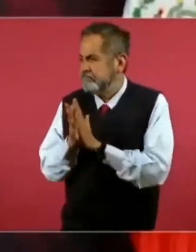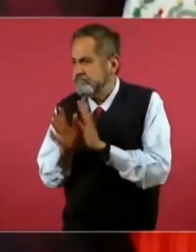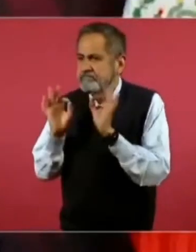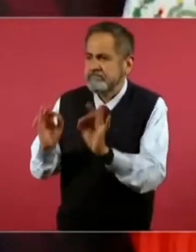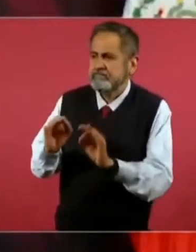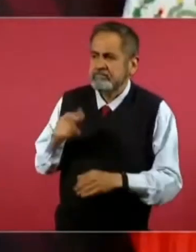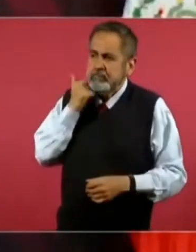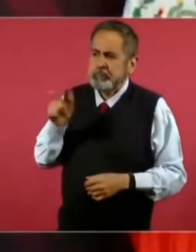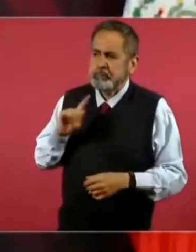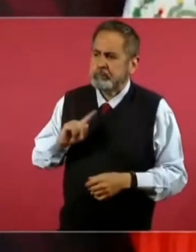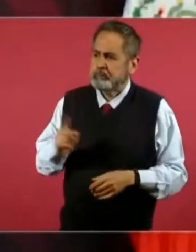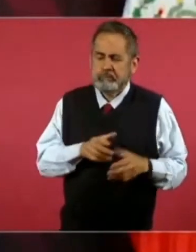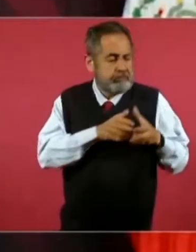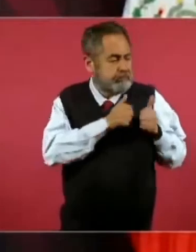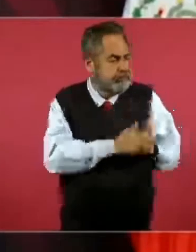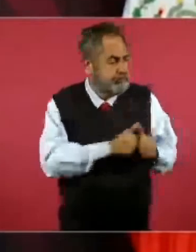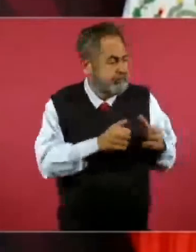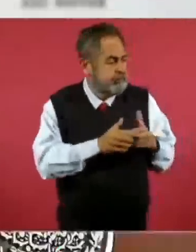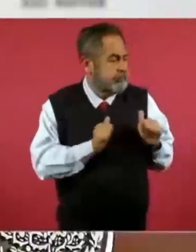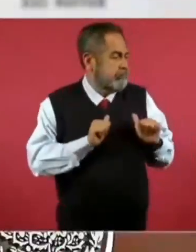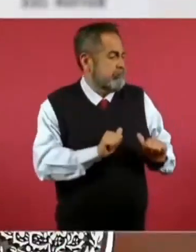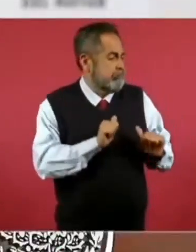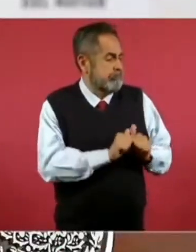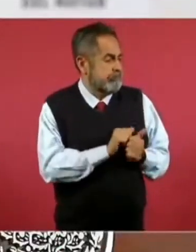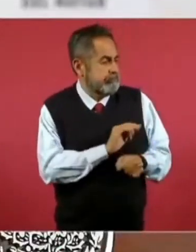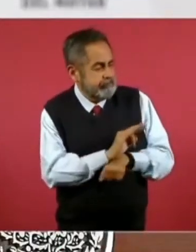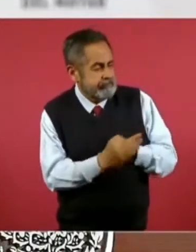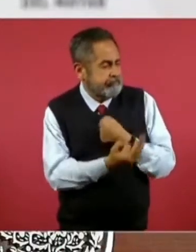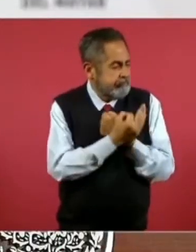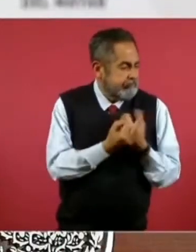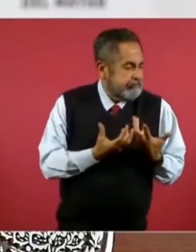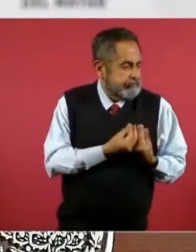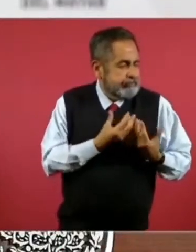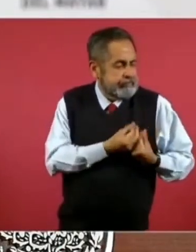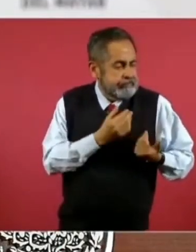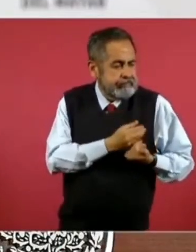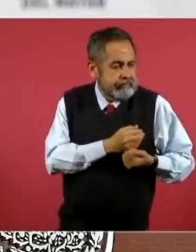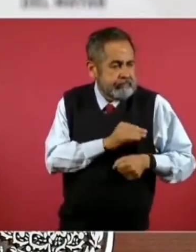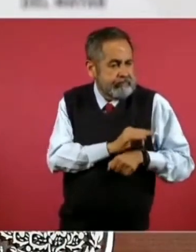los privilegios y el influyentismo